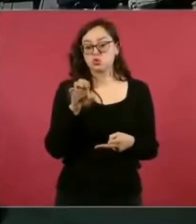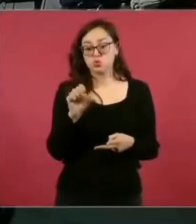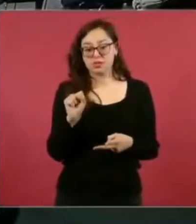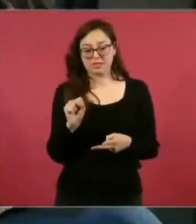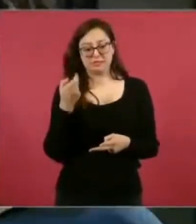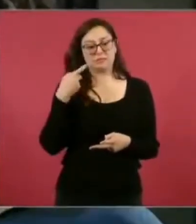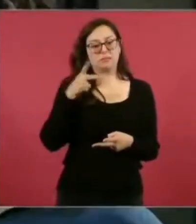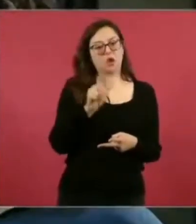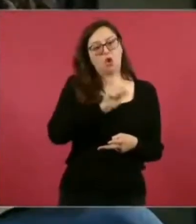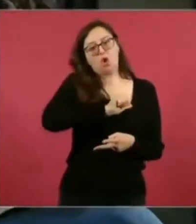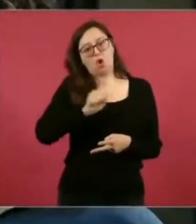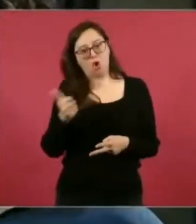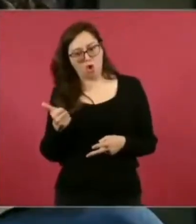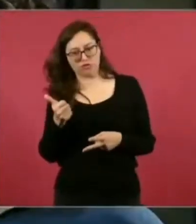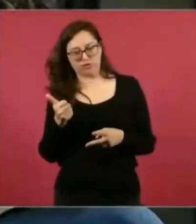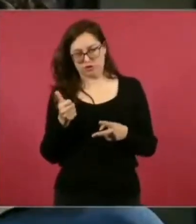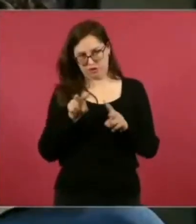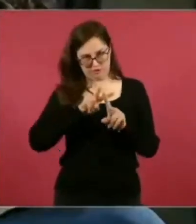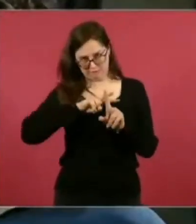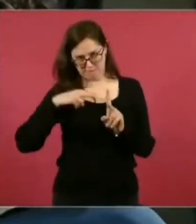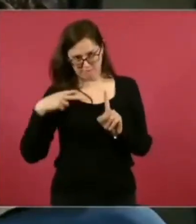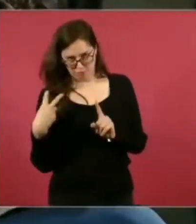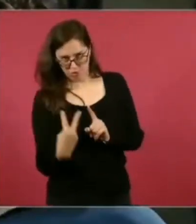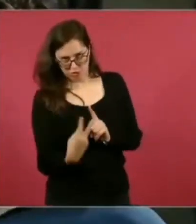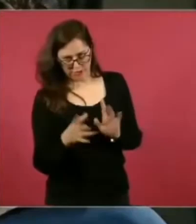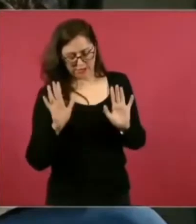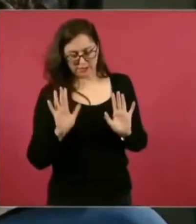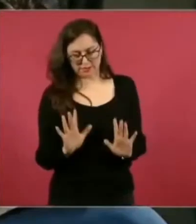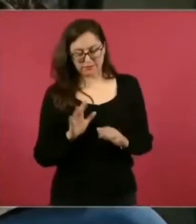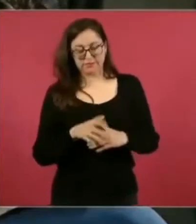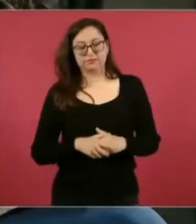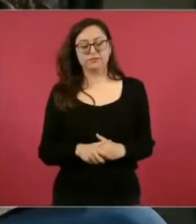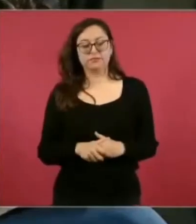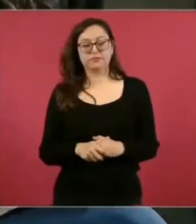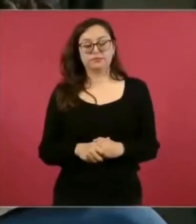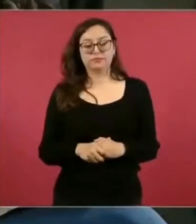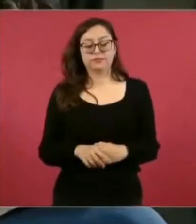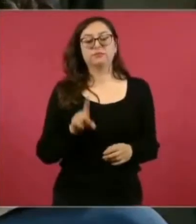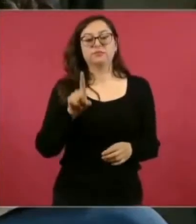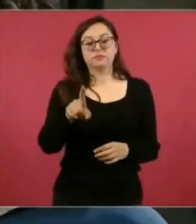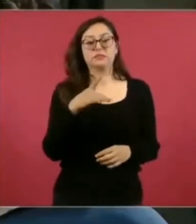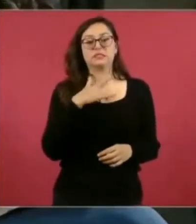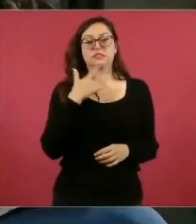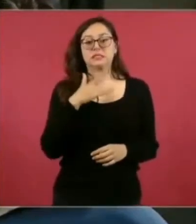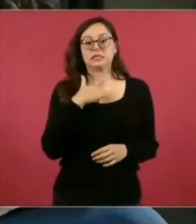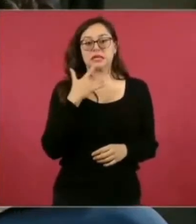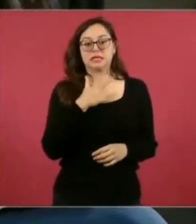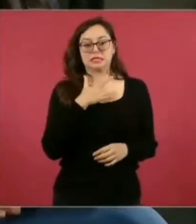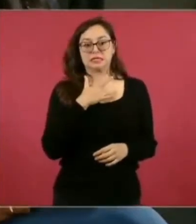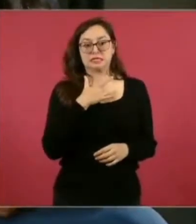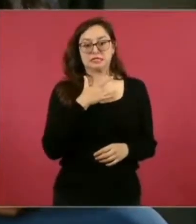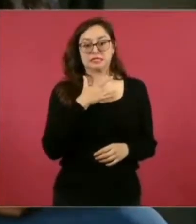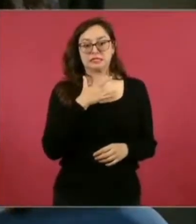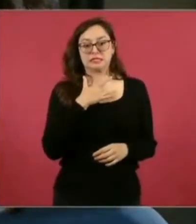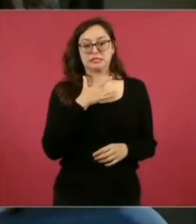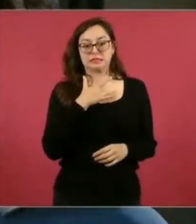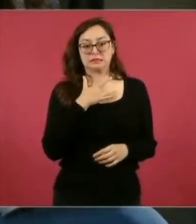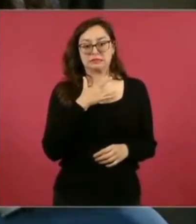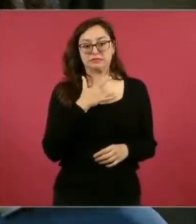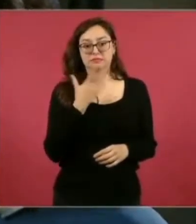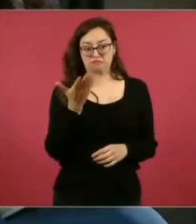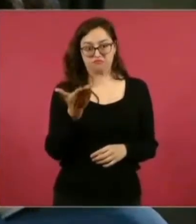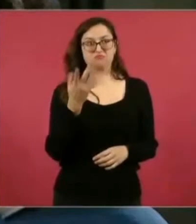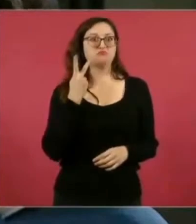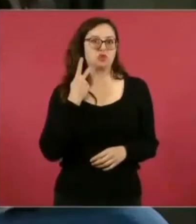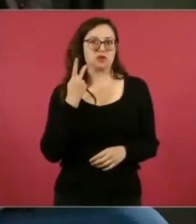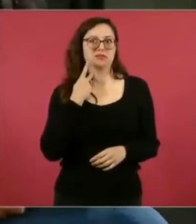sentido. ¿Cuáles serían los riesgos que usted ve como político